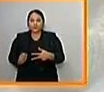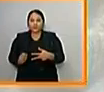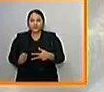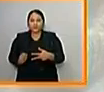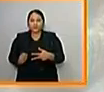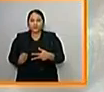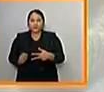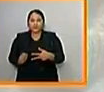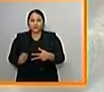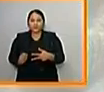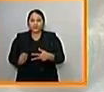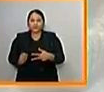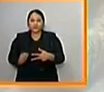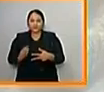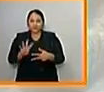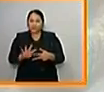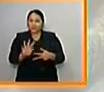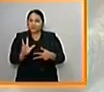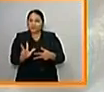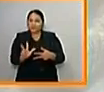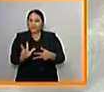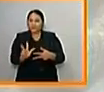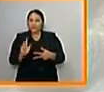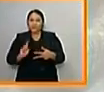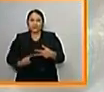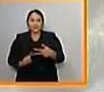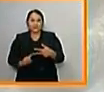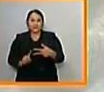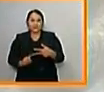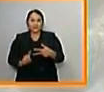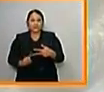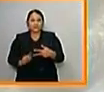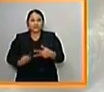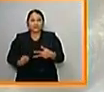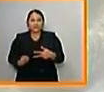Y este es el 43. Tercer número.